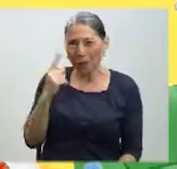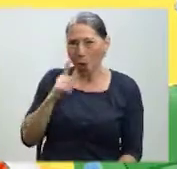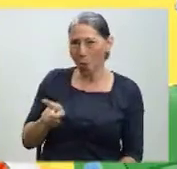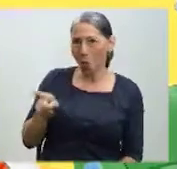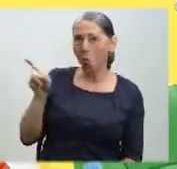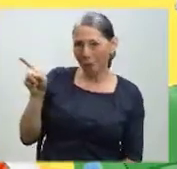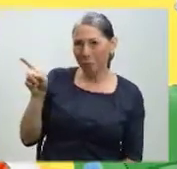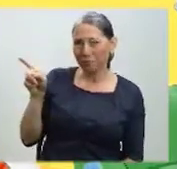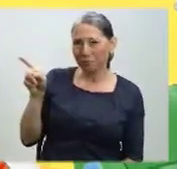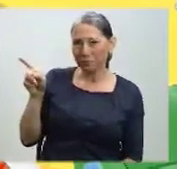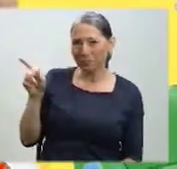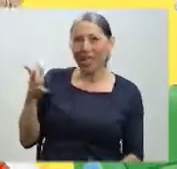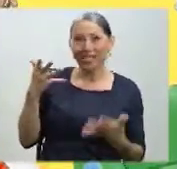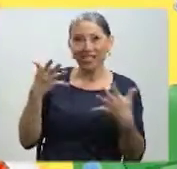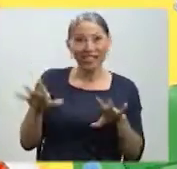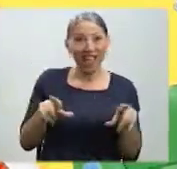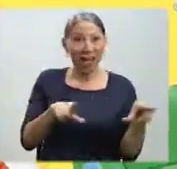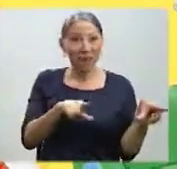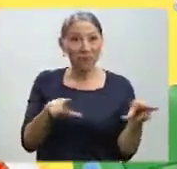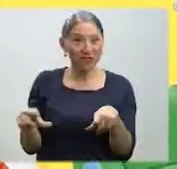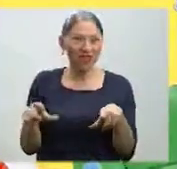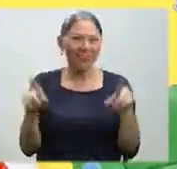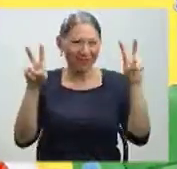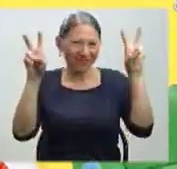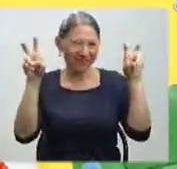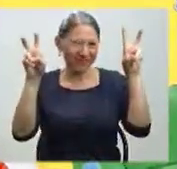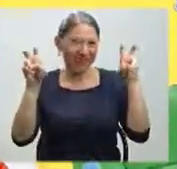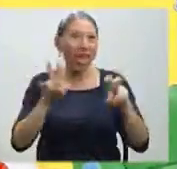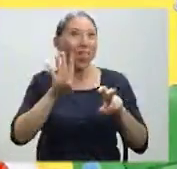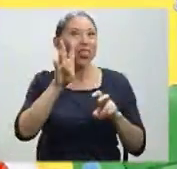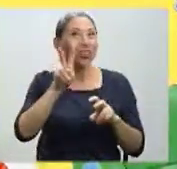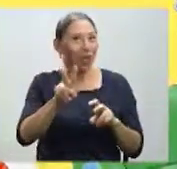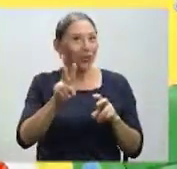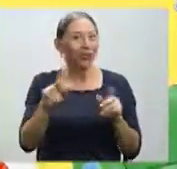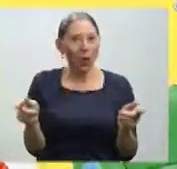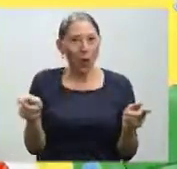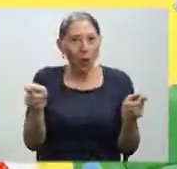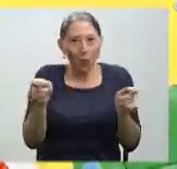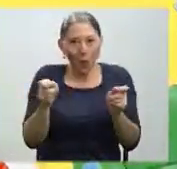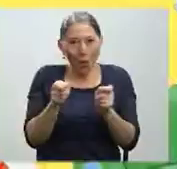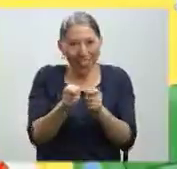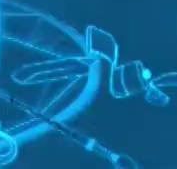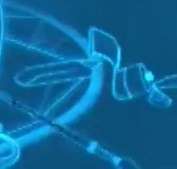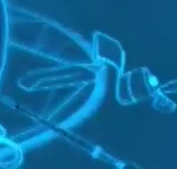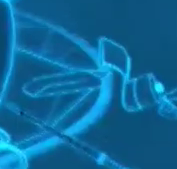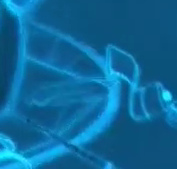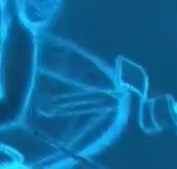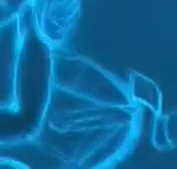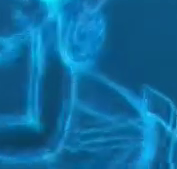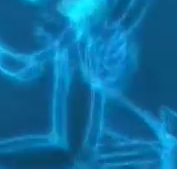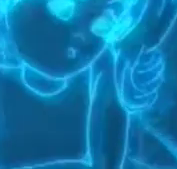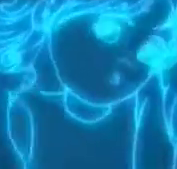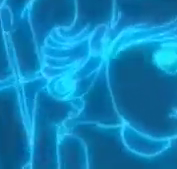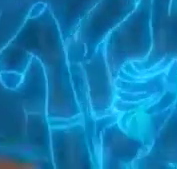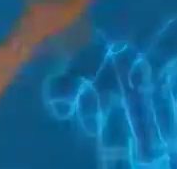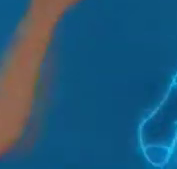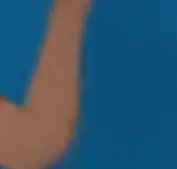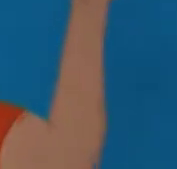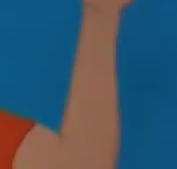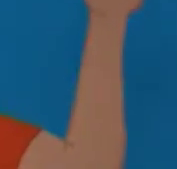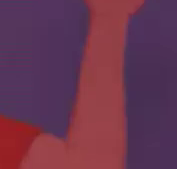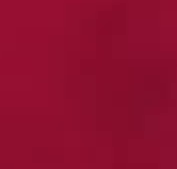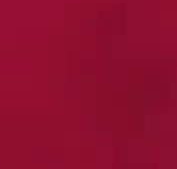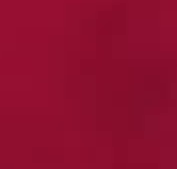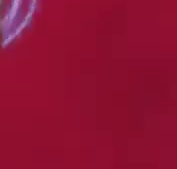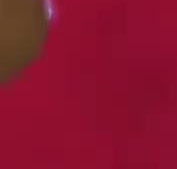tener las dos puertas de tu armario, exactamente, que se pueden abrir. Esta es una colaboración que brinda un